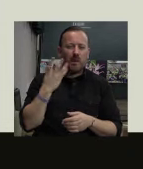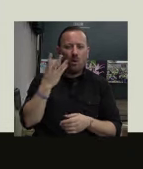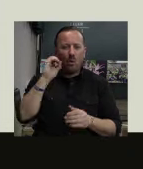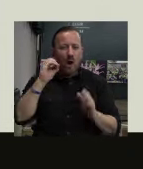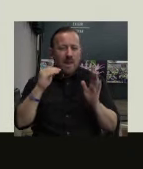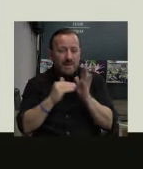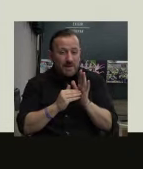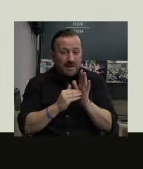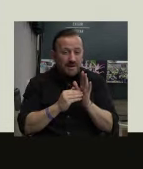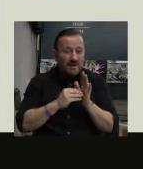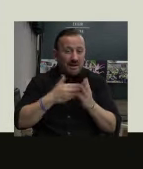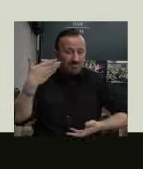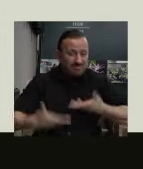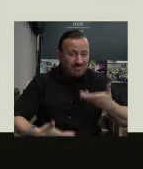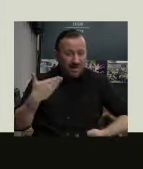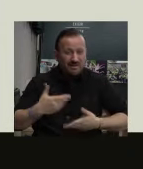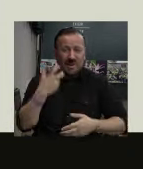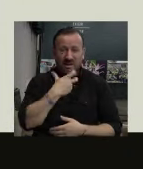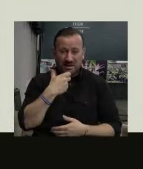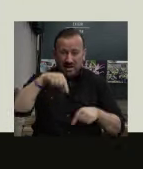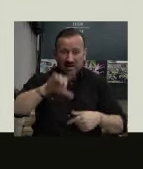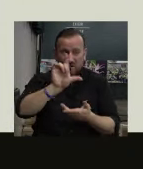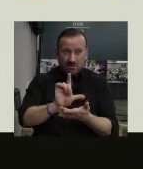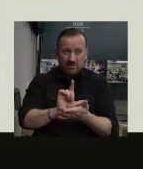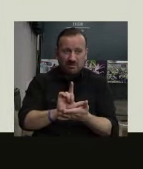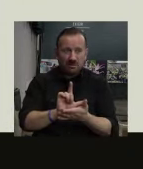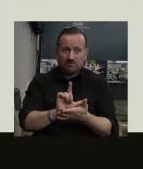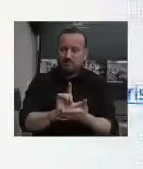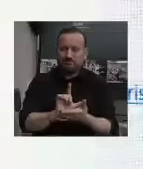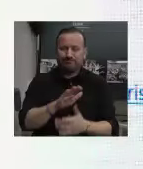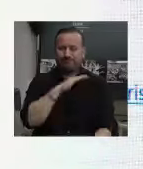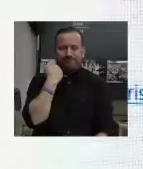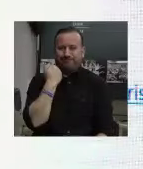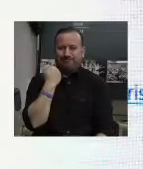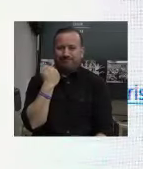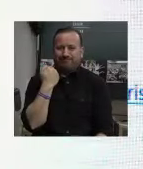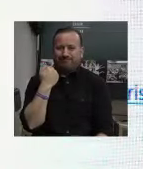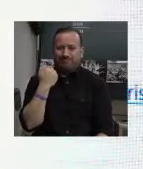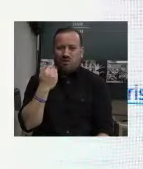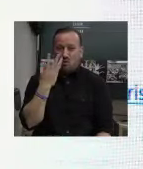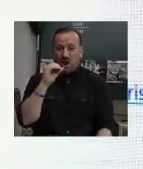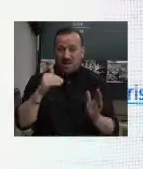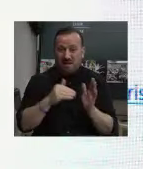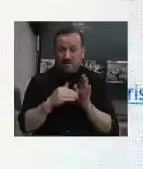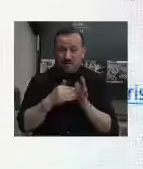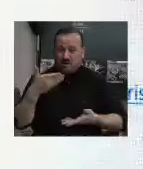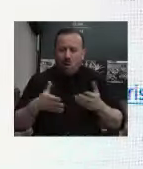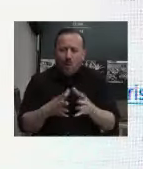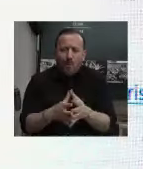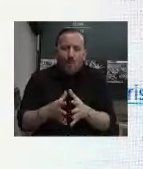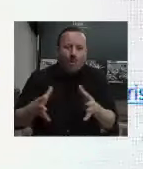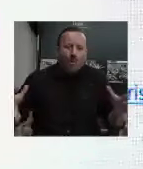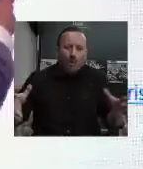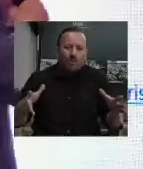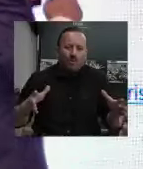calculen 40,000 toneladas en este espacio No creo que entren 40,000 toneladas son muchos